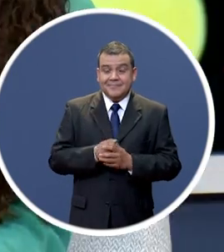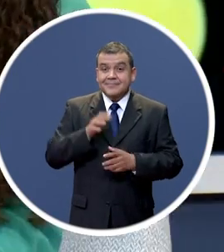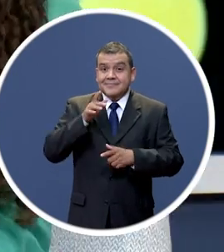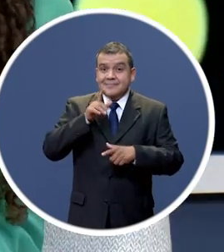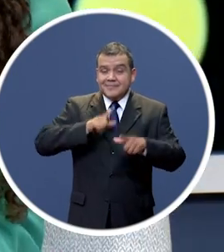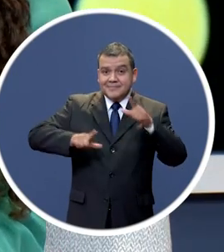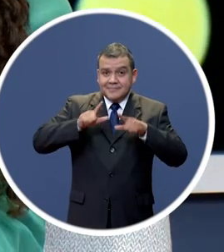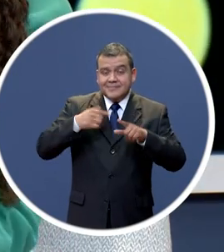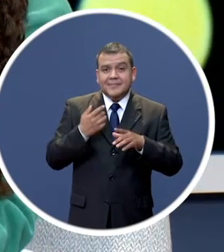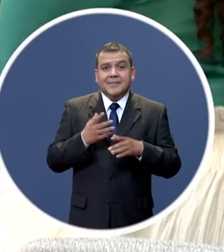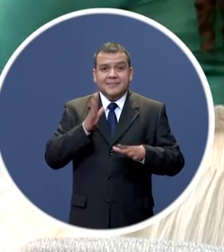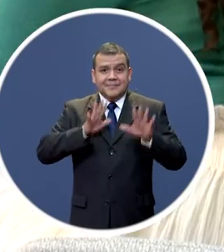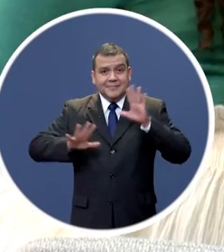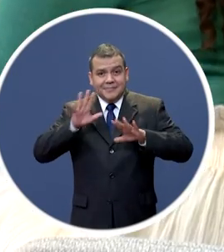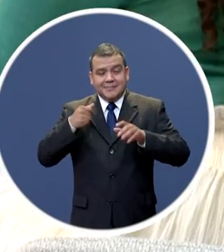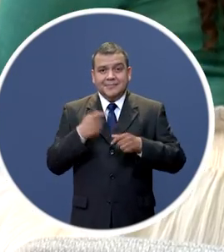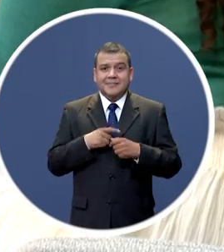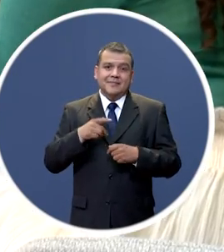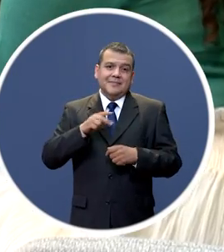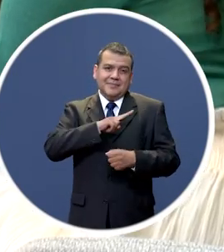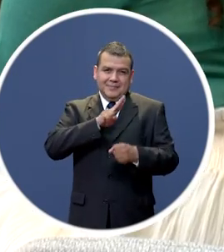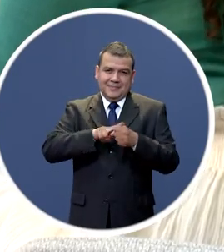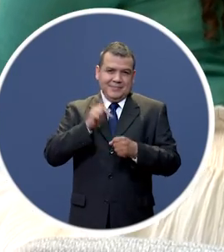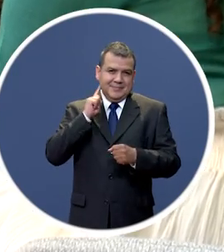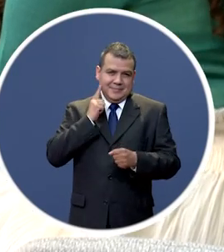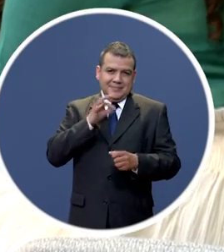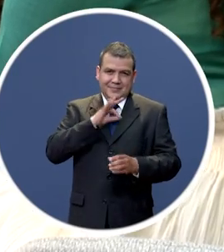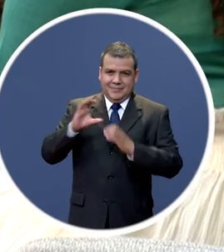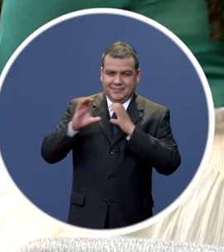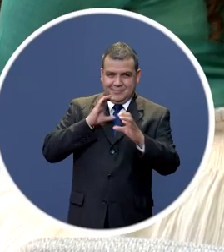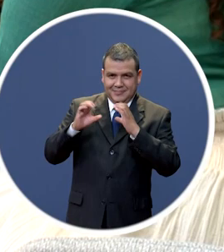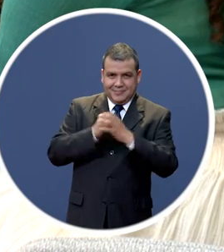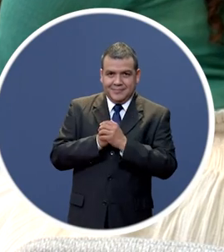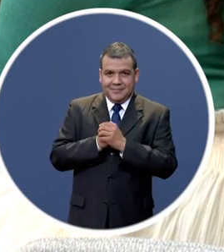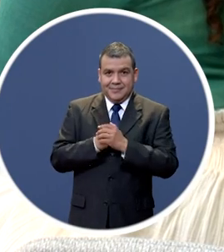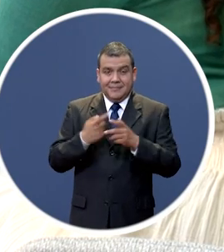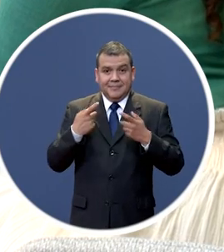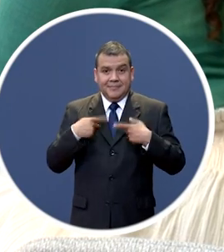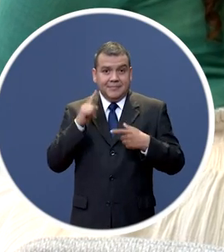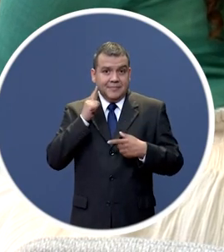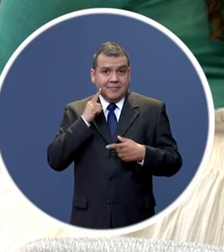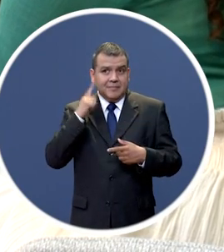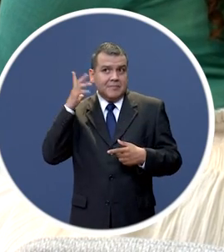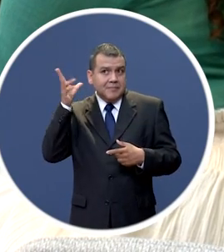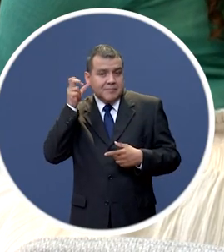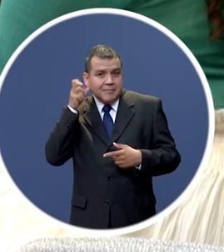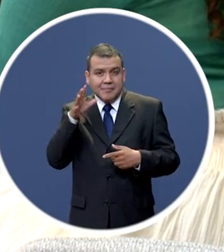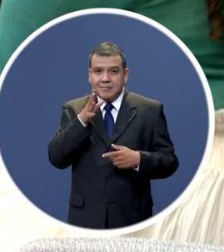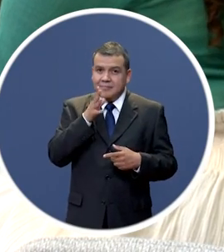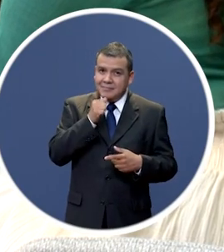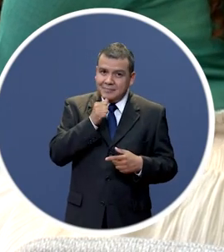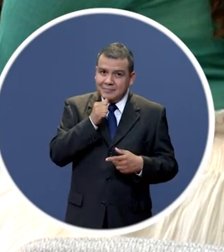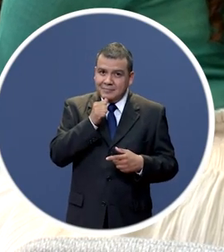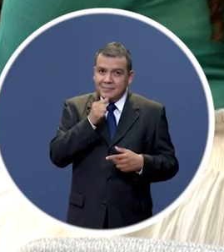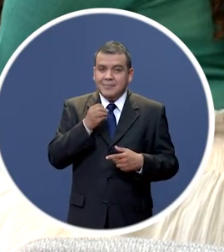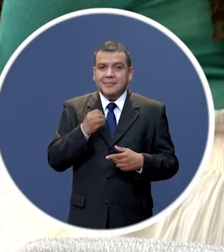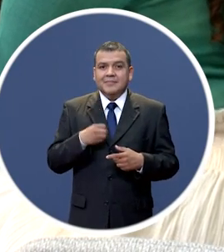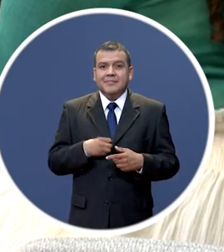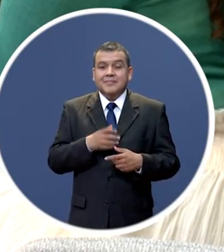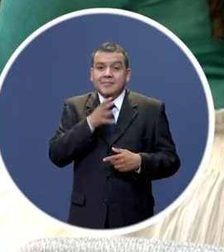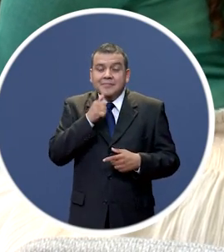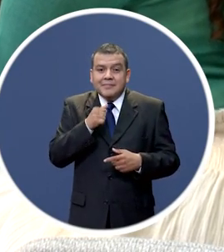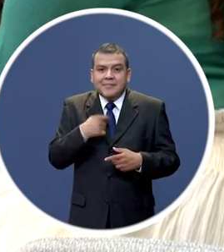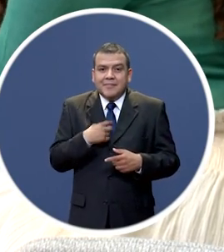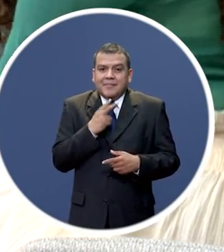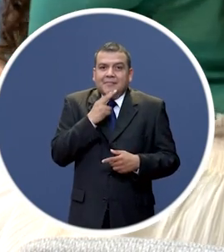Las señas son el medio natural de comunicarse de los sordos. Al no percibir los sonidos y no tener